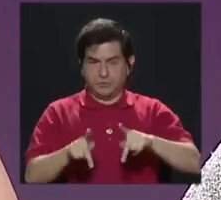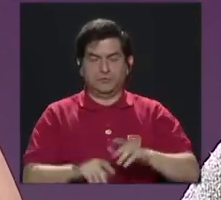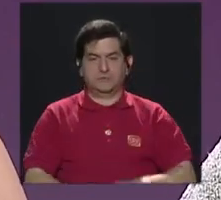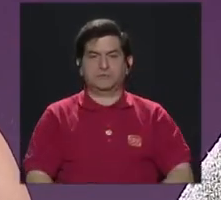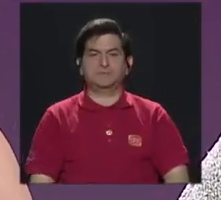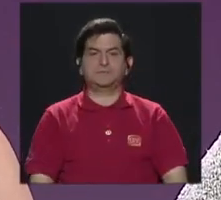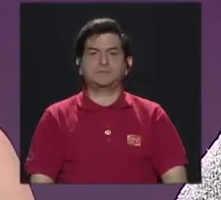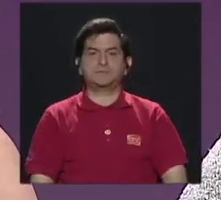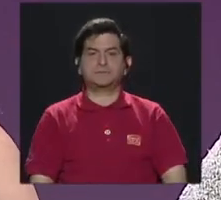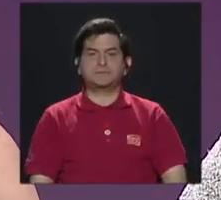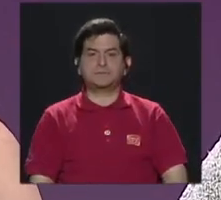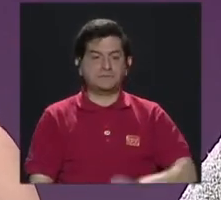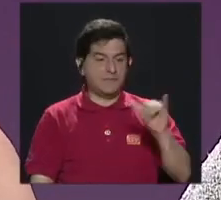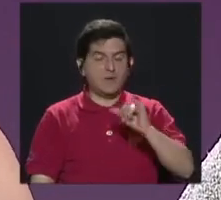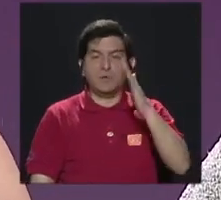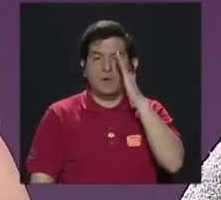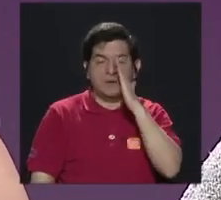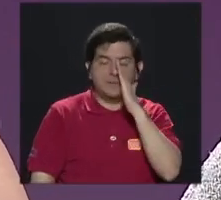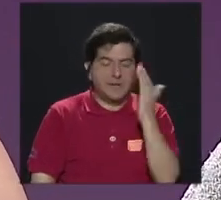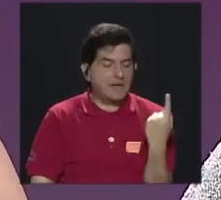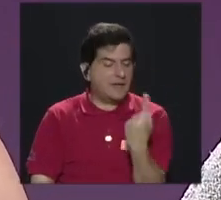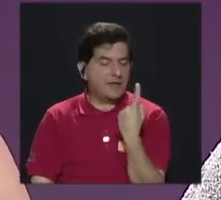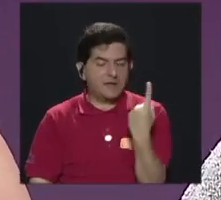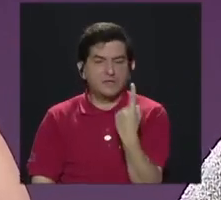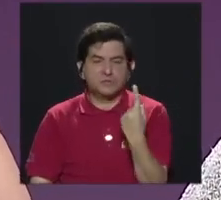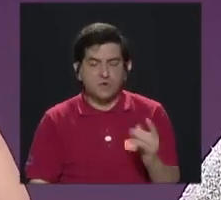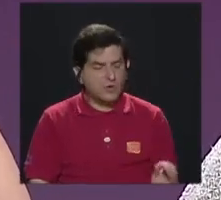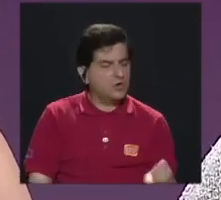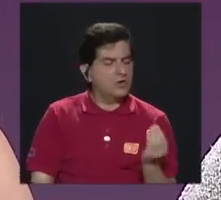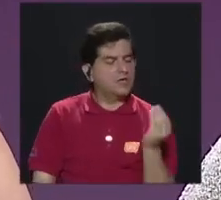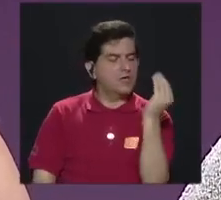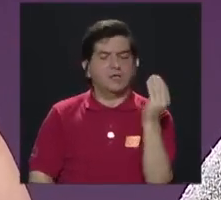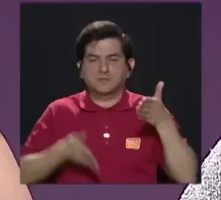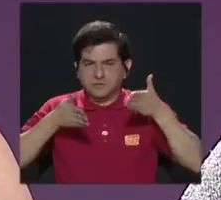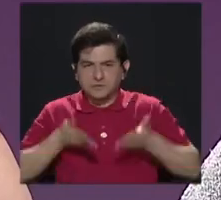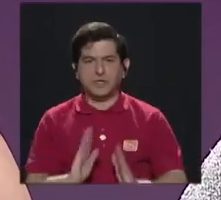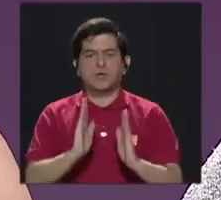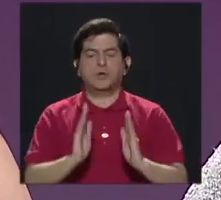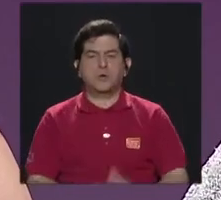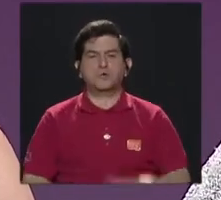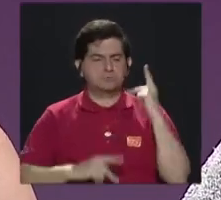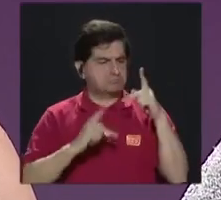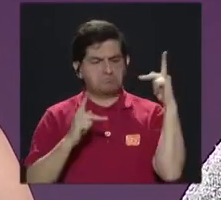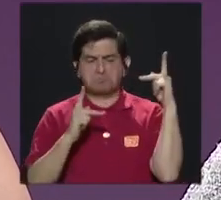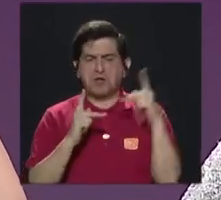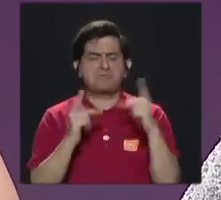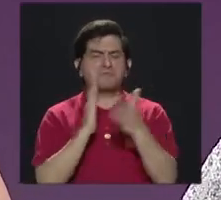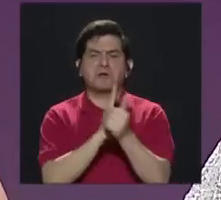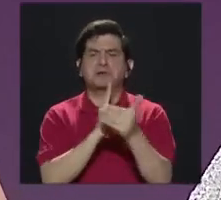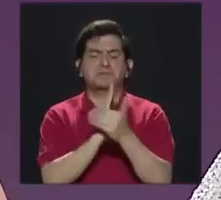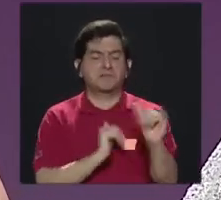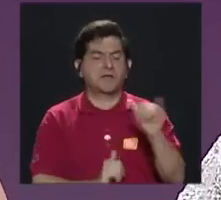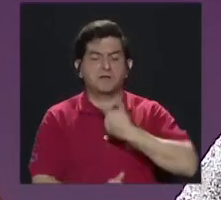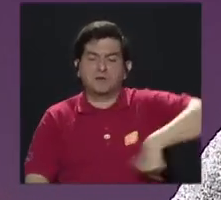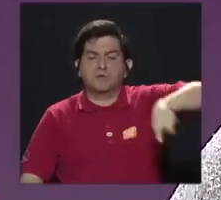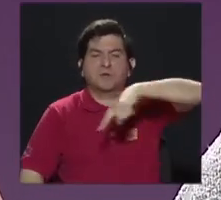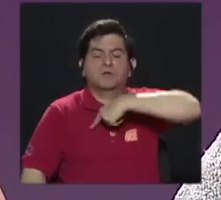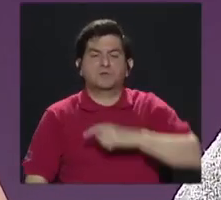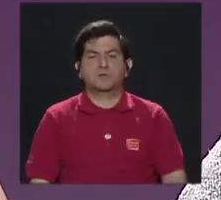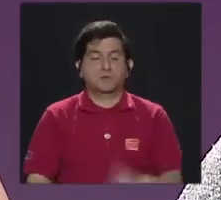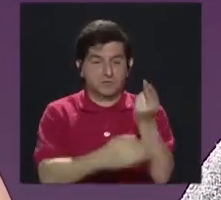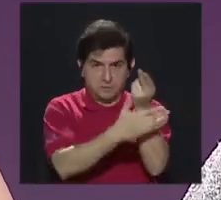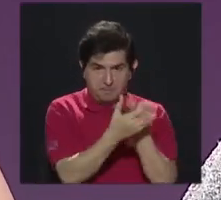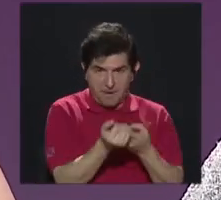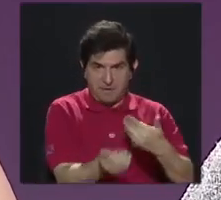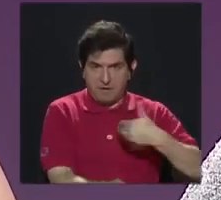Y así como las madres solteras pueden criar hijos son perfectamente capaces, nosotras como una